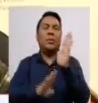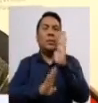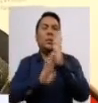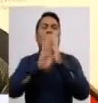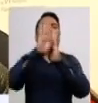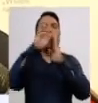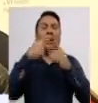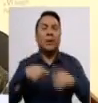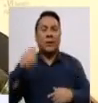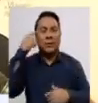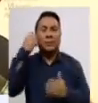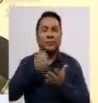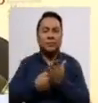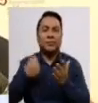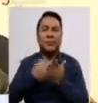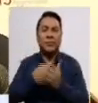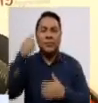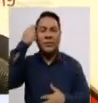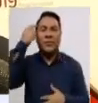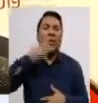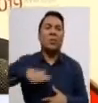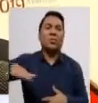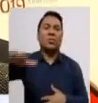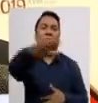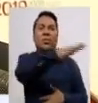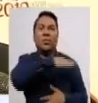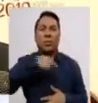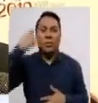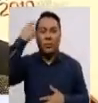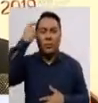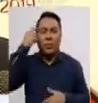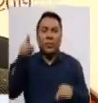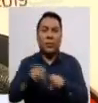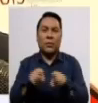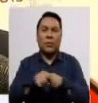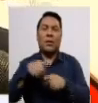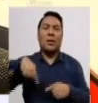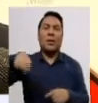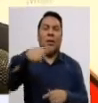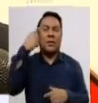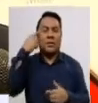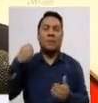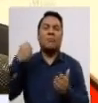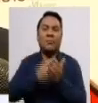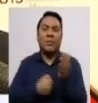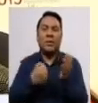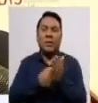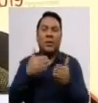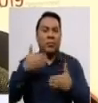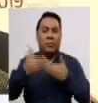intención es que todos nos mentalicemos en que esto tenemos que sacarlos adelante. O sea,